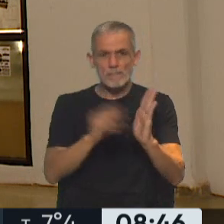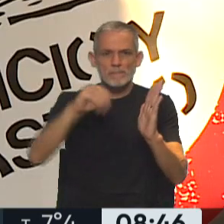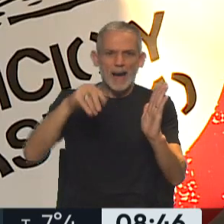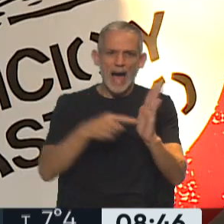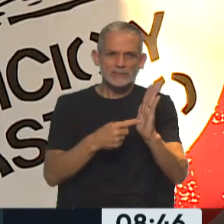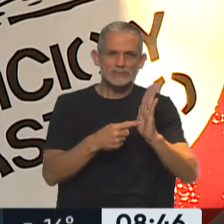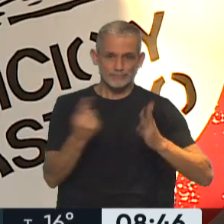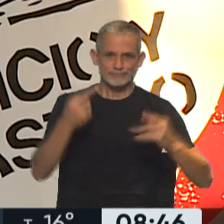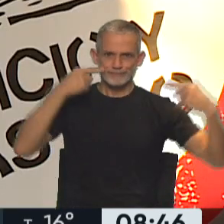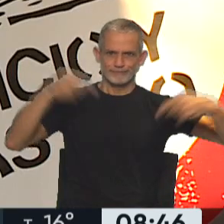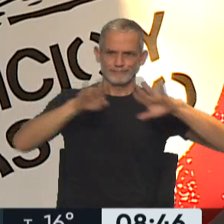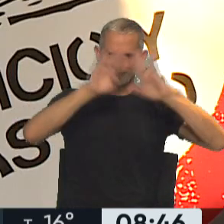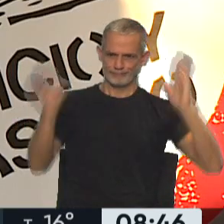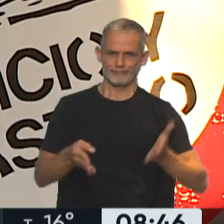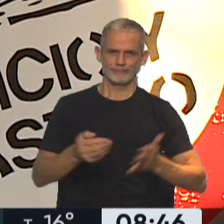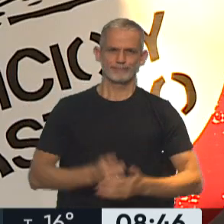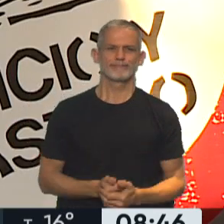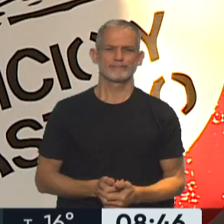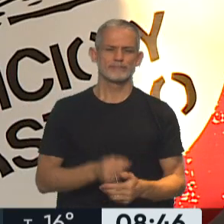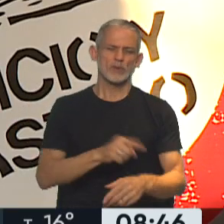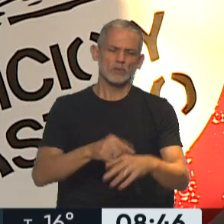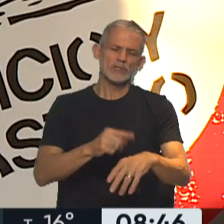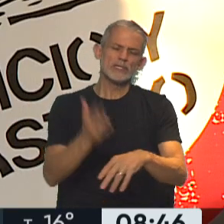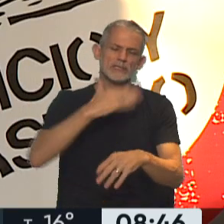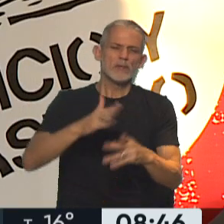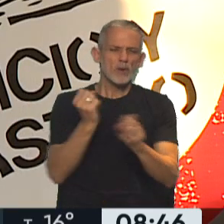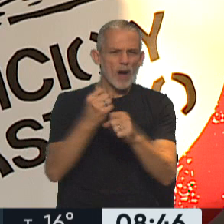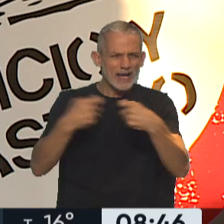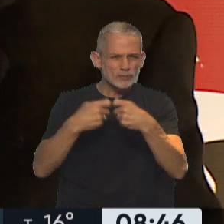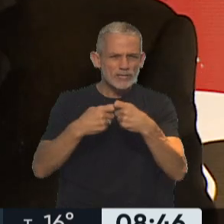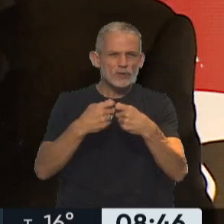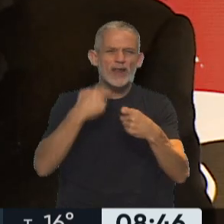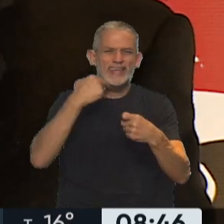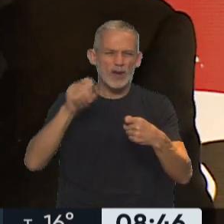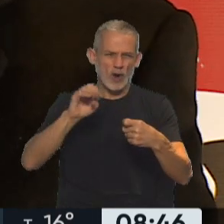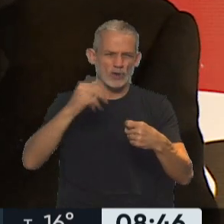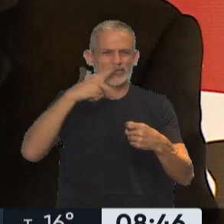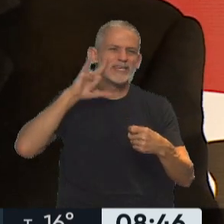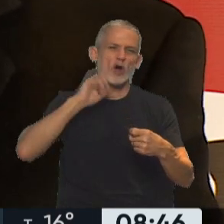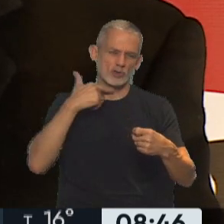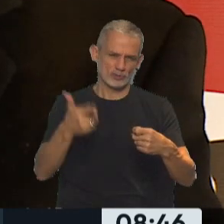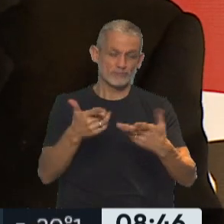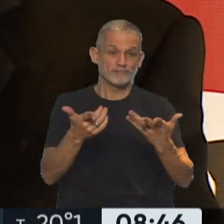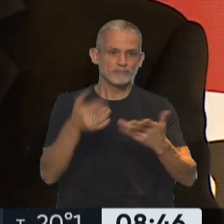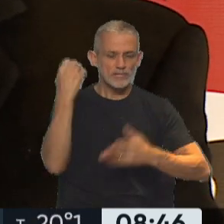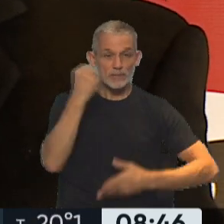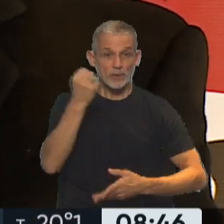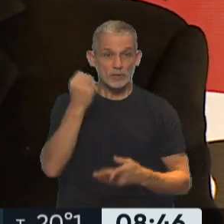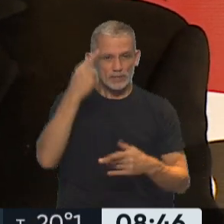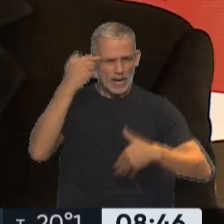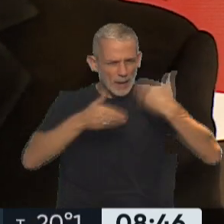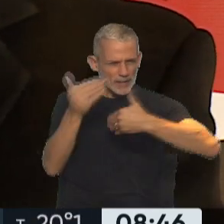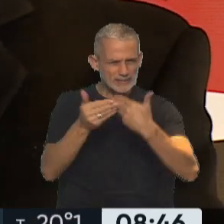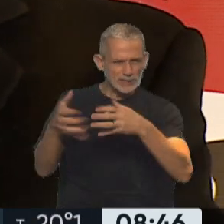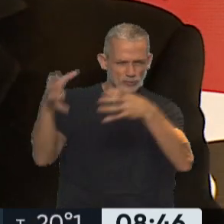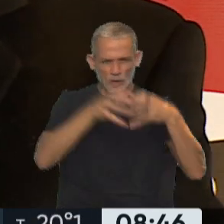e institucionalizarla. Hace tiempo trabajamos con Hijos y nos parece clave el tema de capacitación,